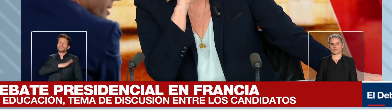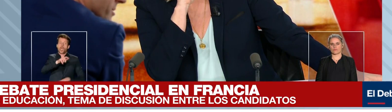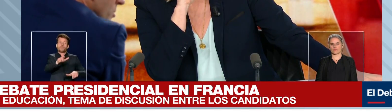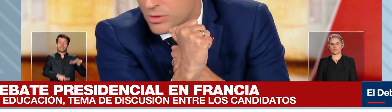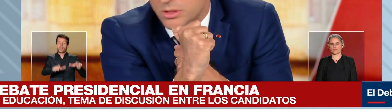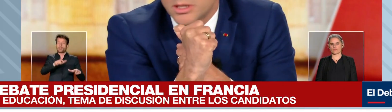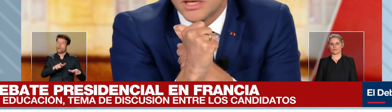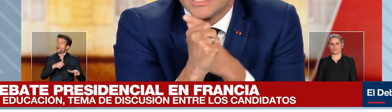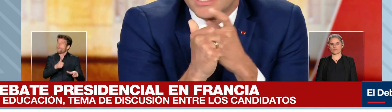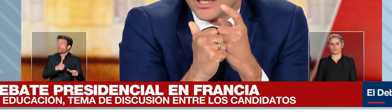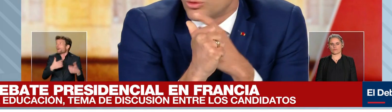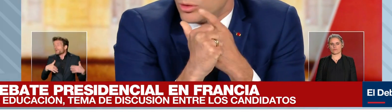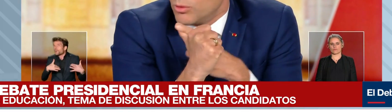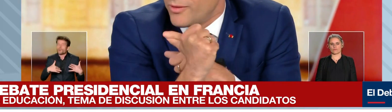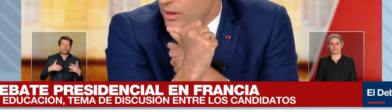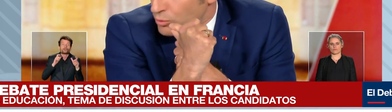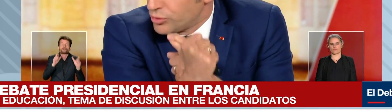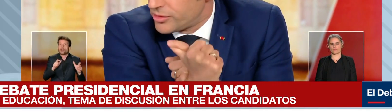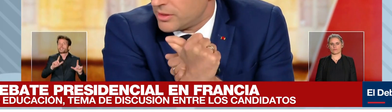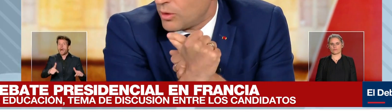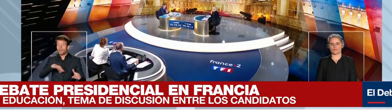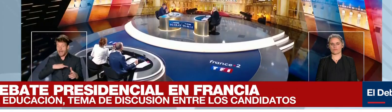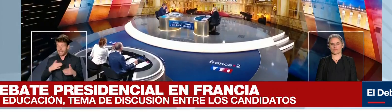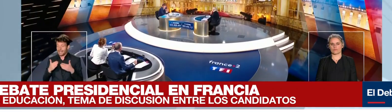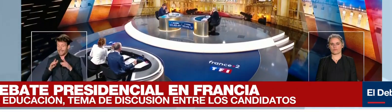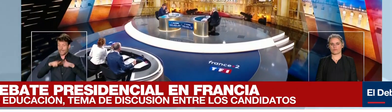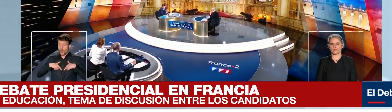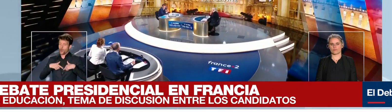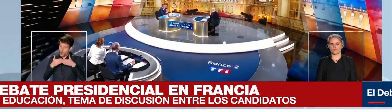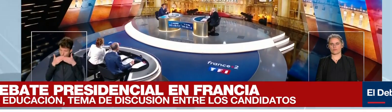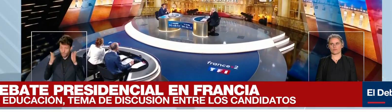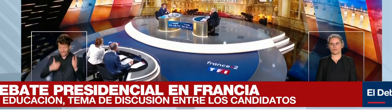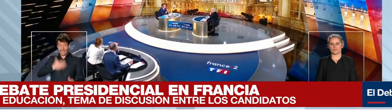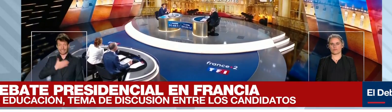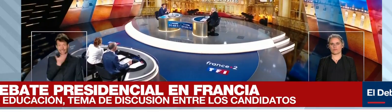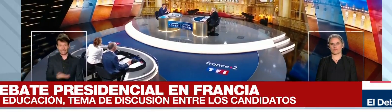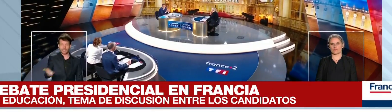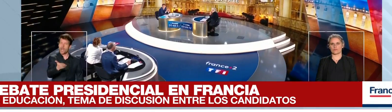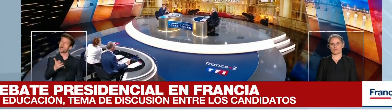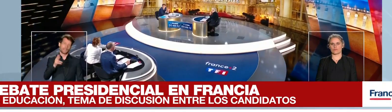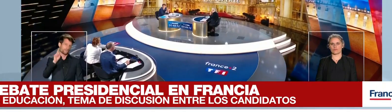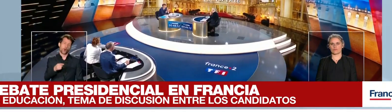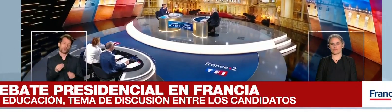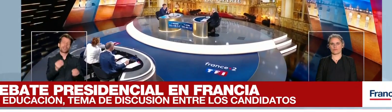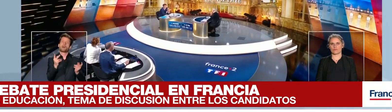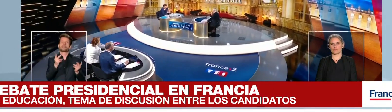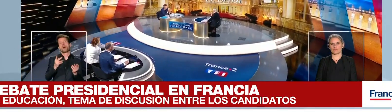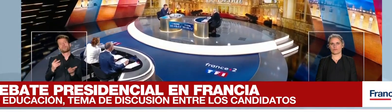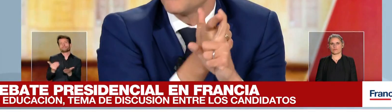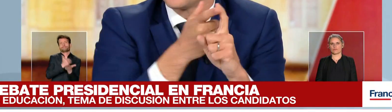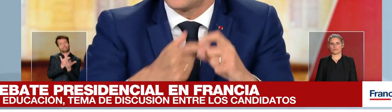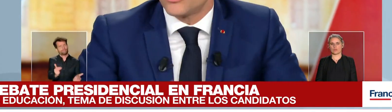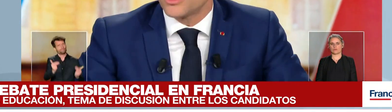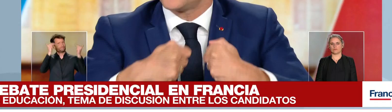profesores, a los cuales les debemos tanto porque abrimos de nuevo gracias a ellos. Los vamos a revalorizar como comenzamos ya a hacerlo, pero vamos